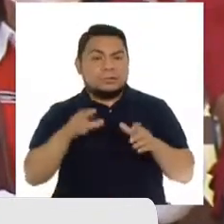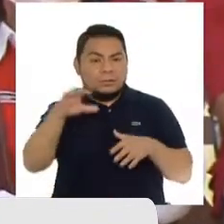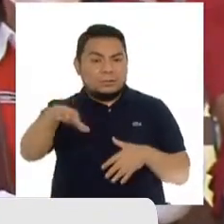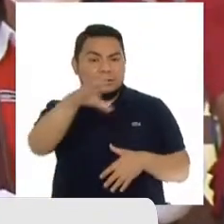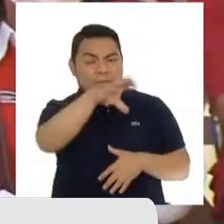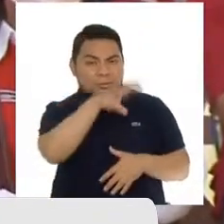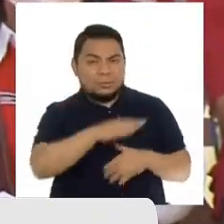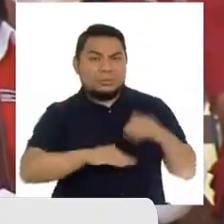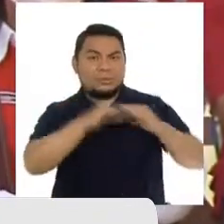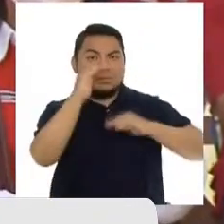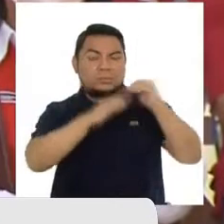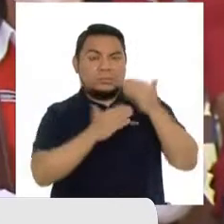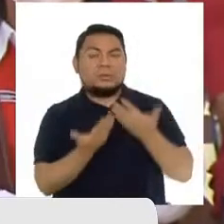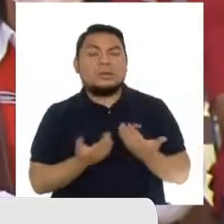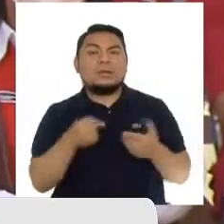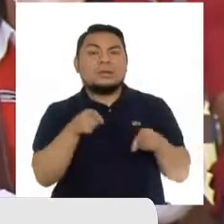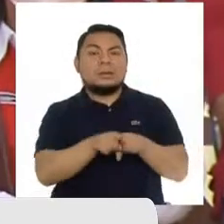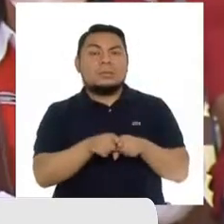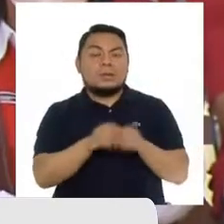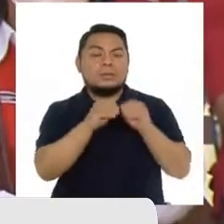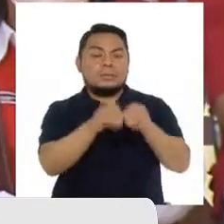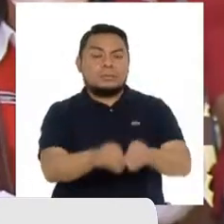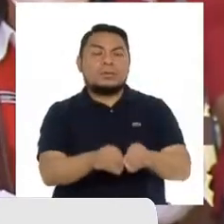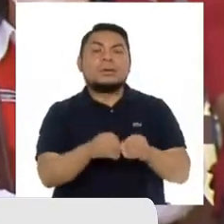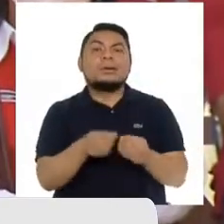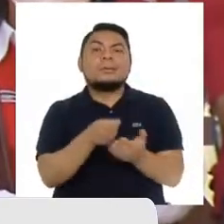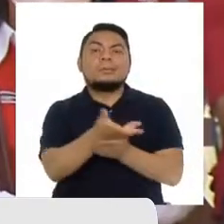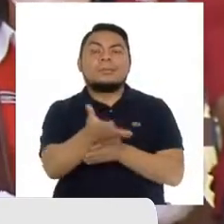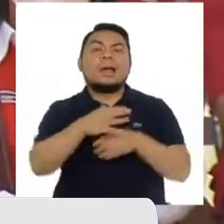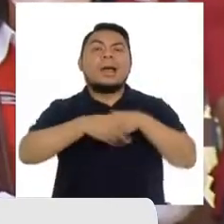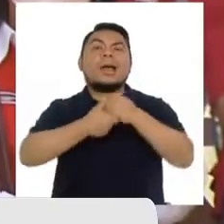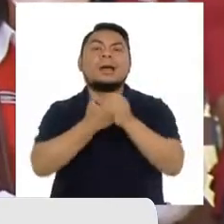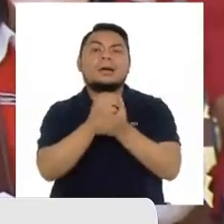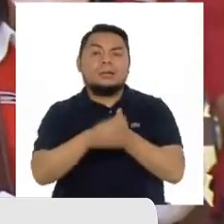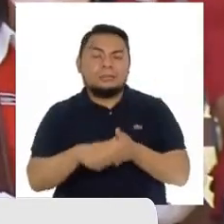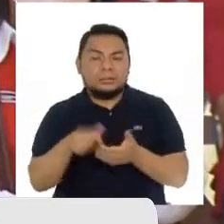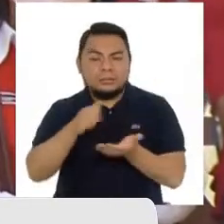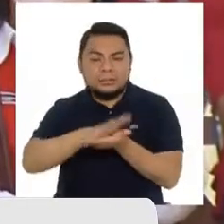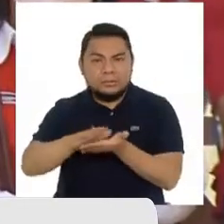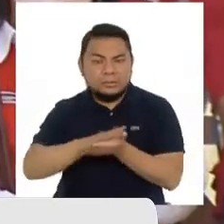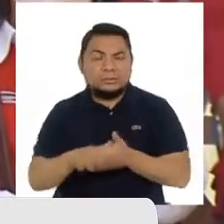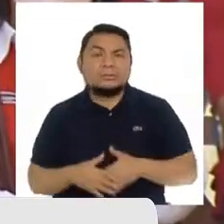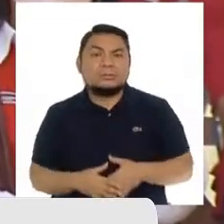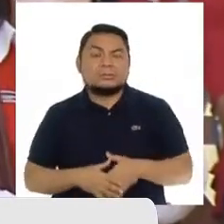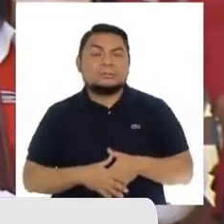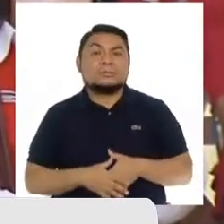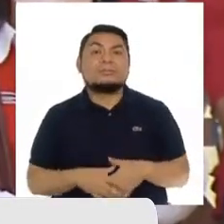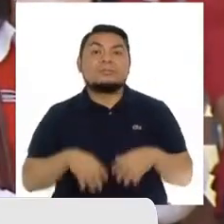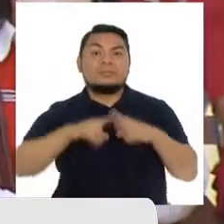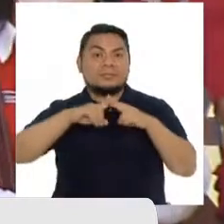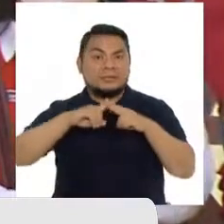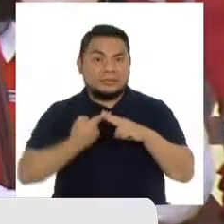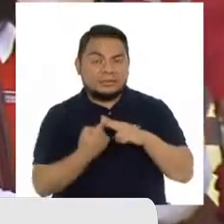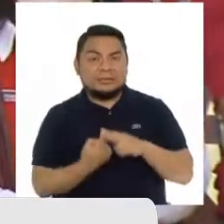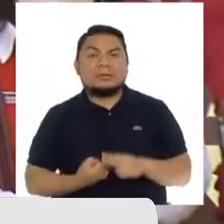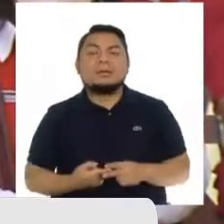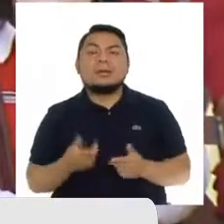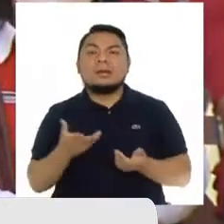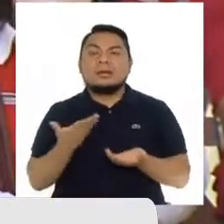de estaciones de lavado de mano de adquisición de kits de higiene se inició la